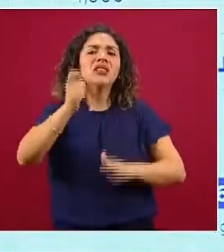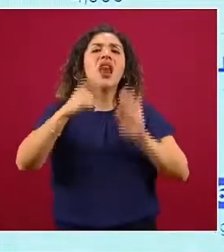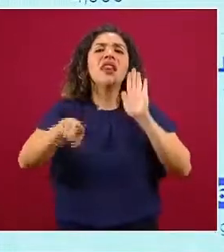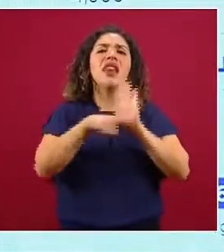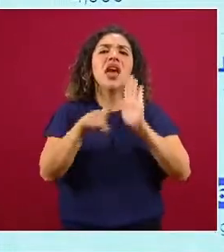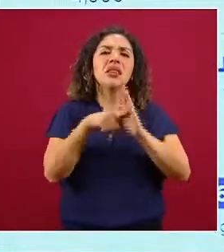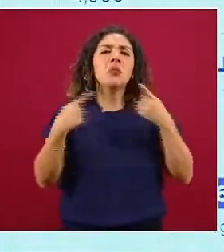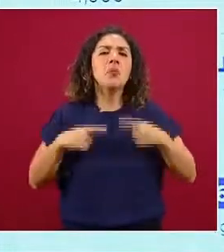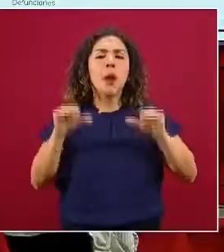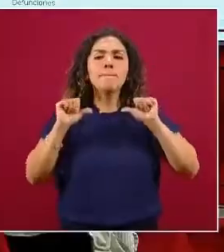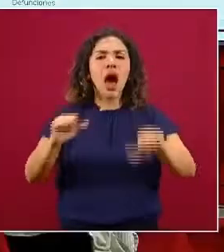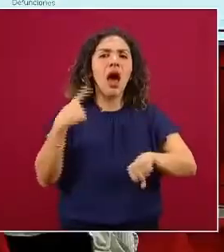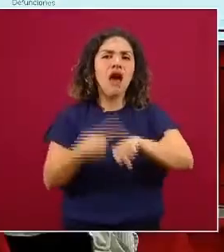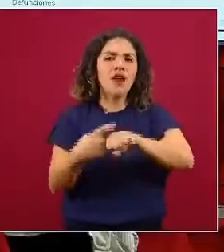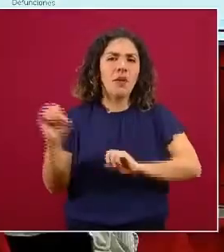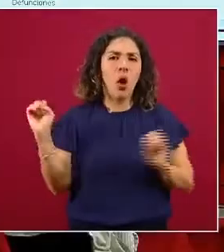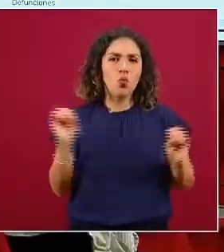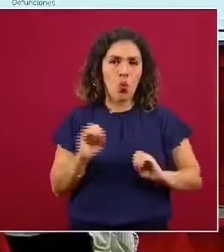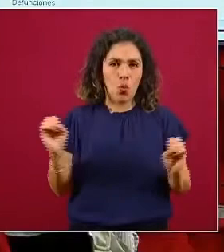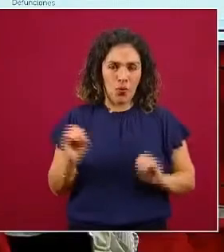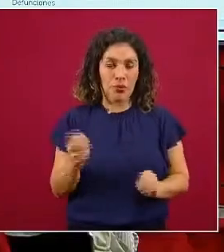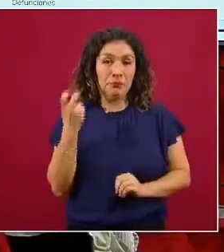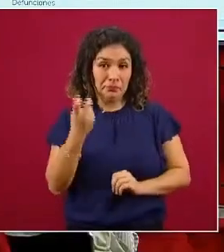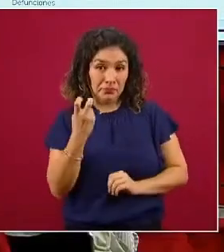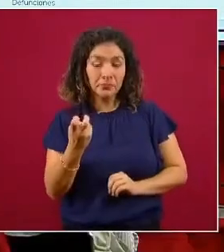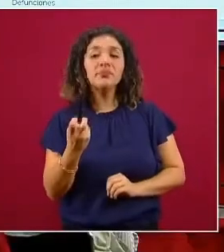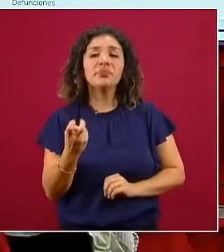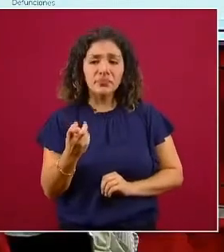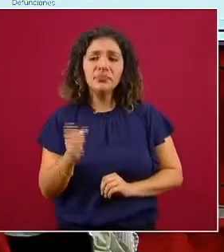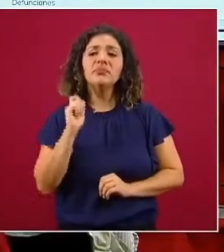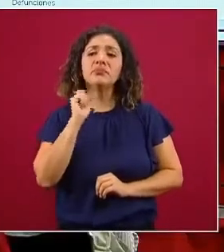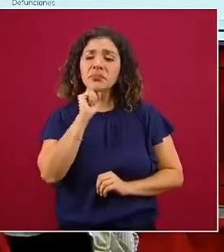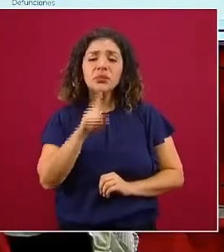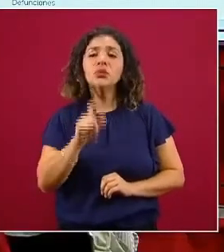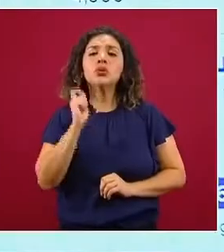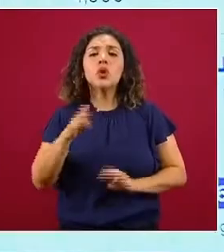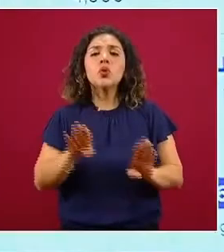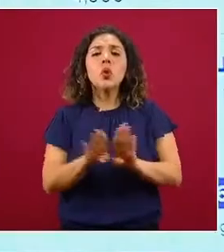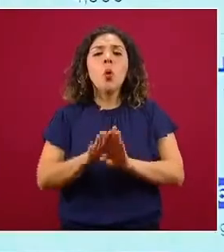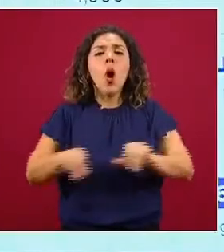determinado puede ver o está también relacionado con la actividad que